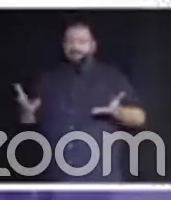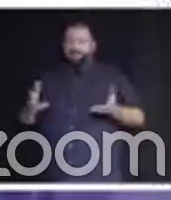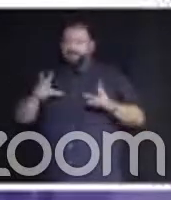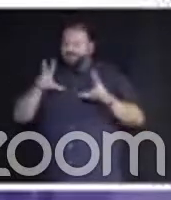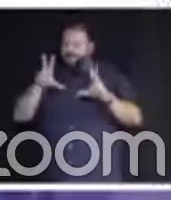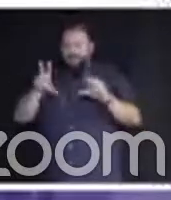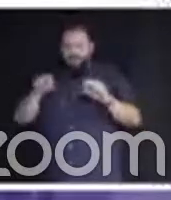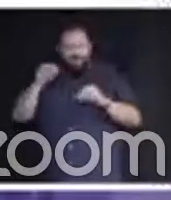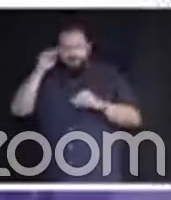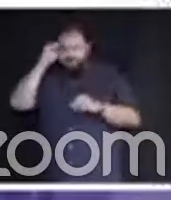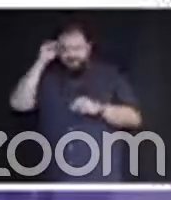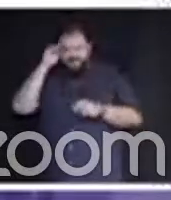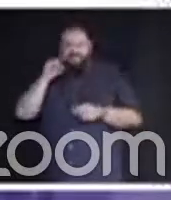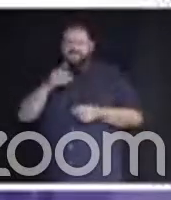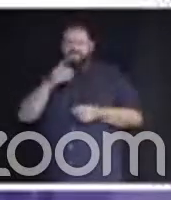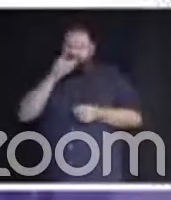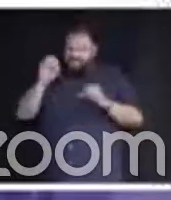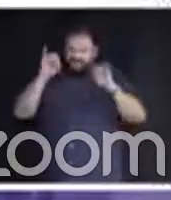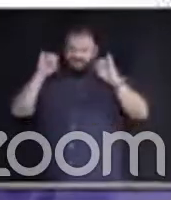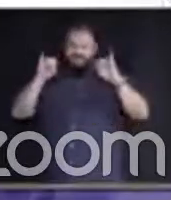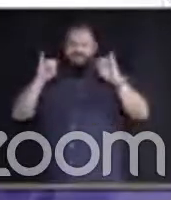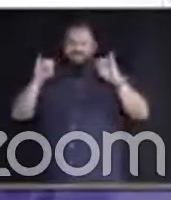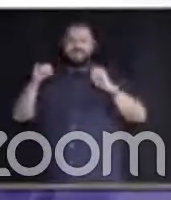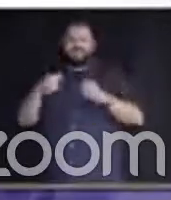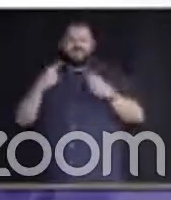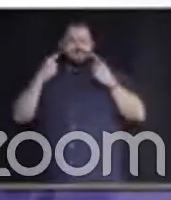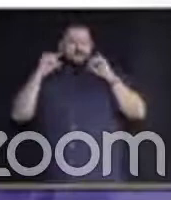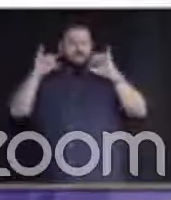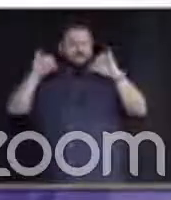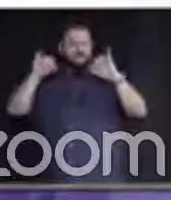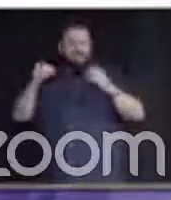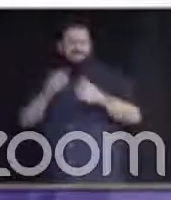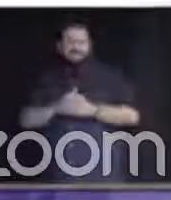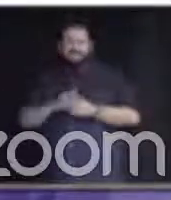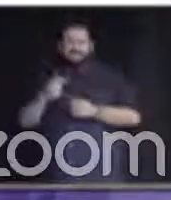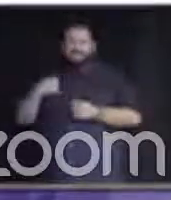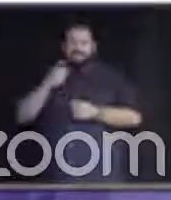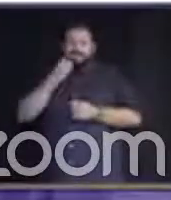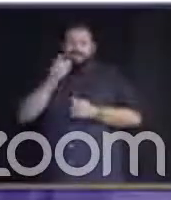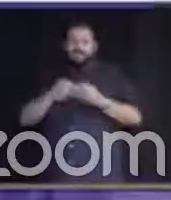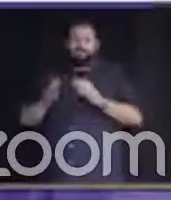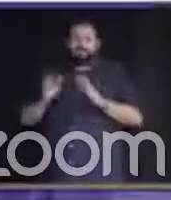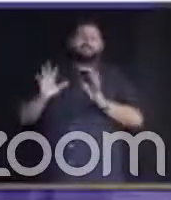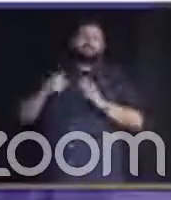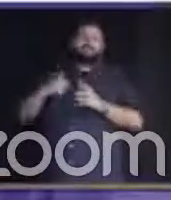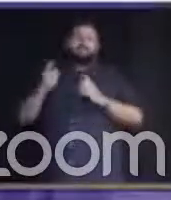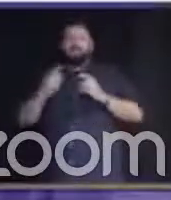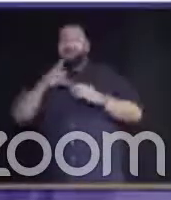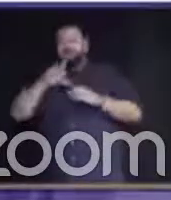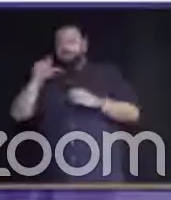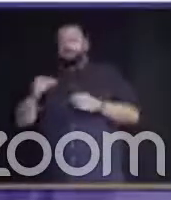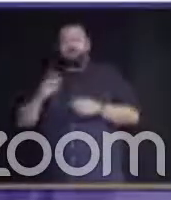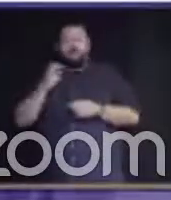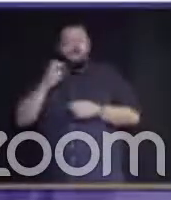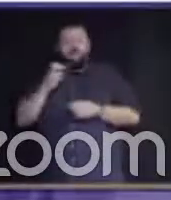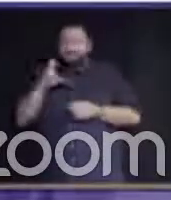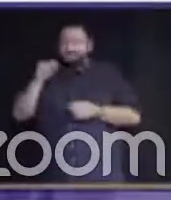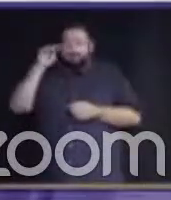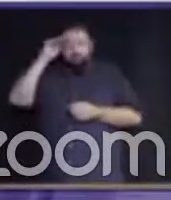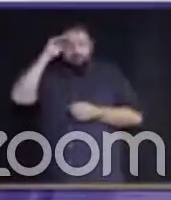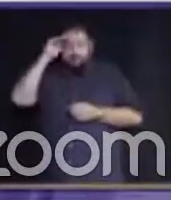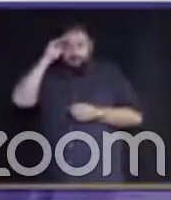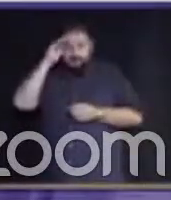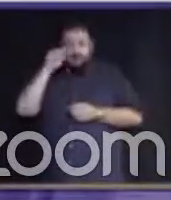No se la piensen. Ustedes digan que sí. Luego ya vean qué hacen. Esto no es